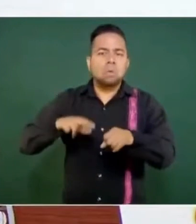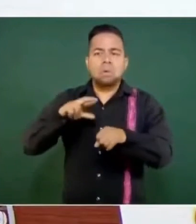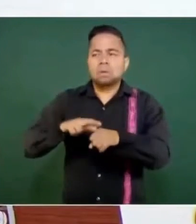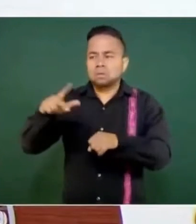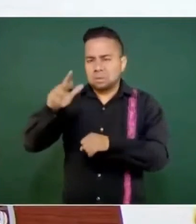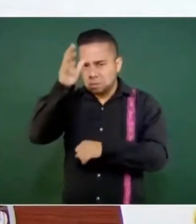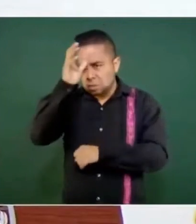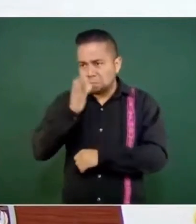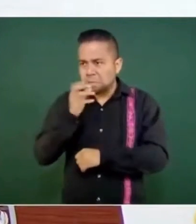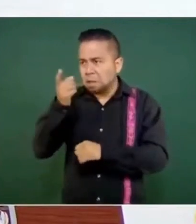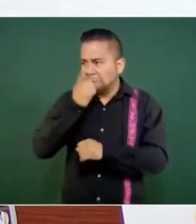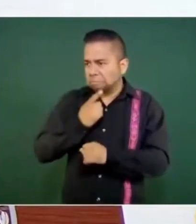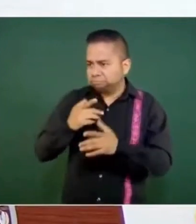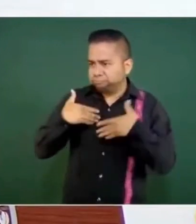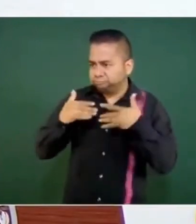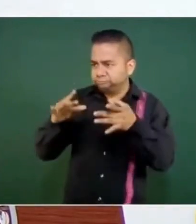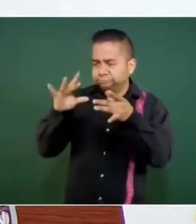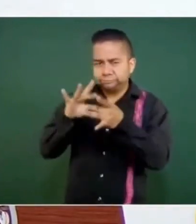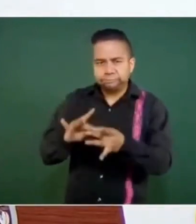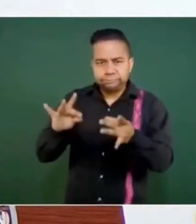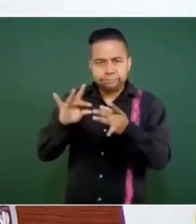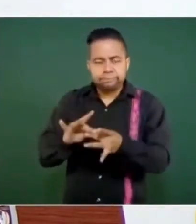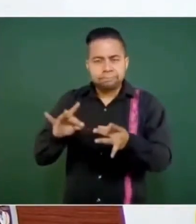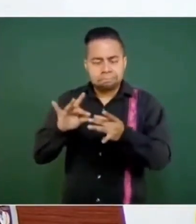me informó,